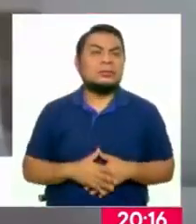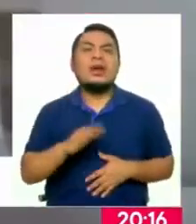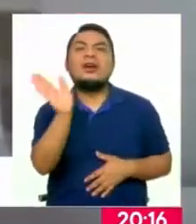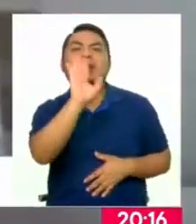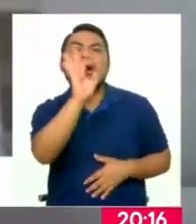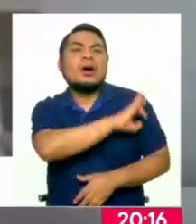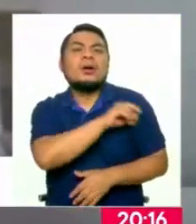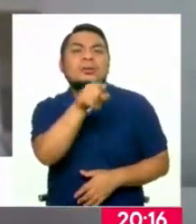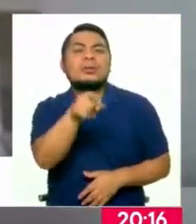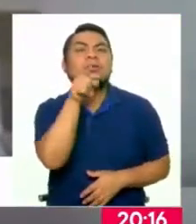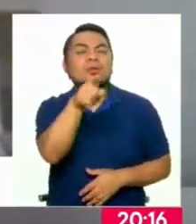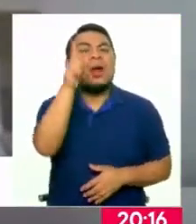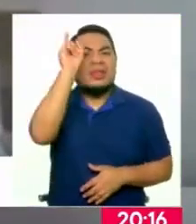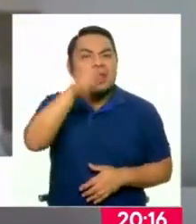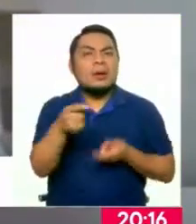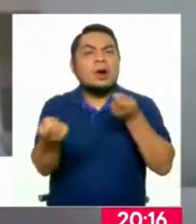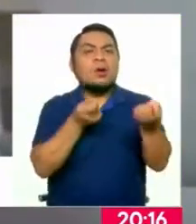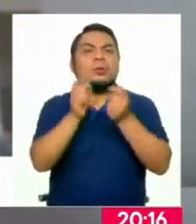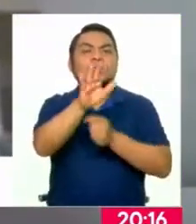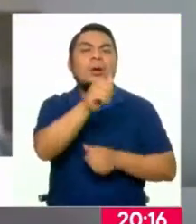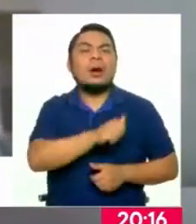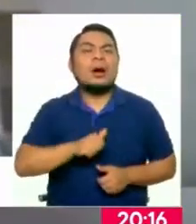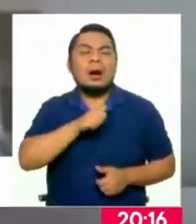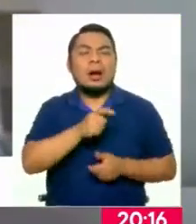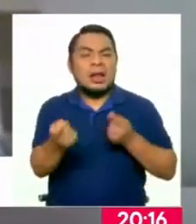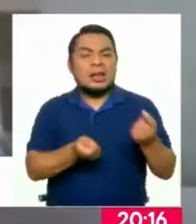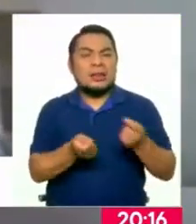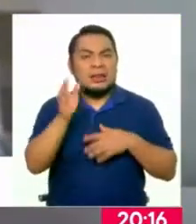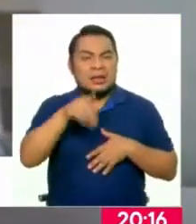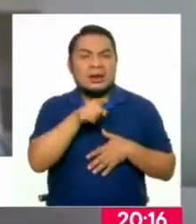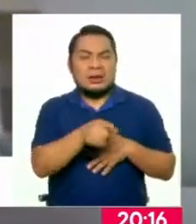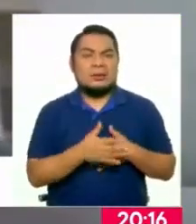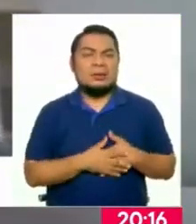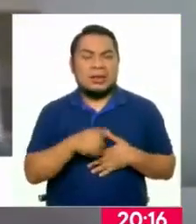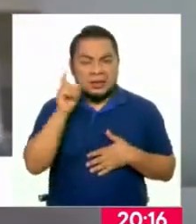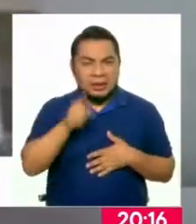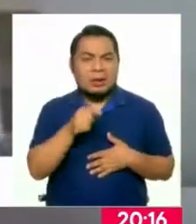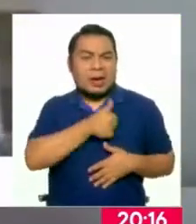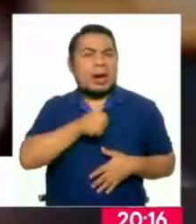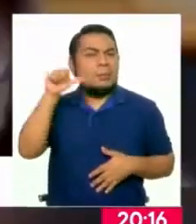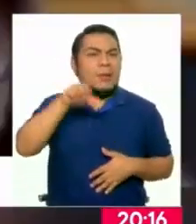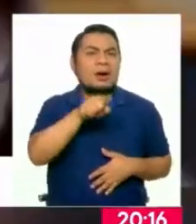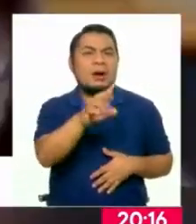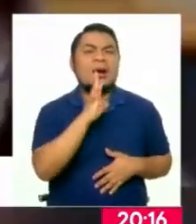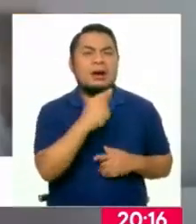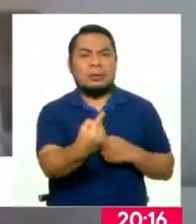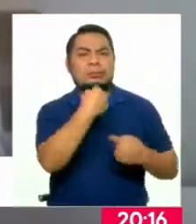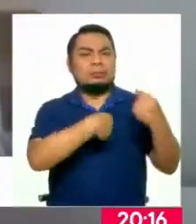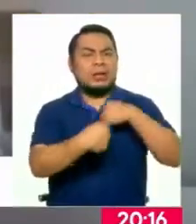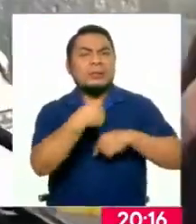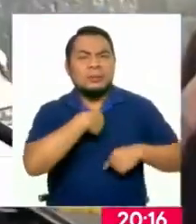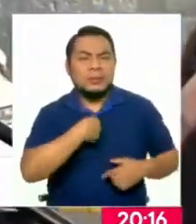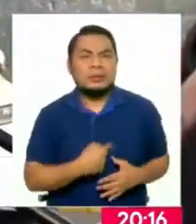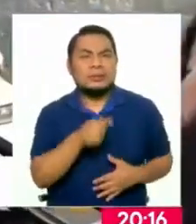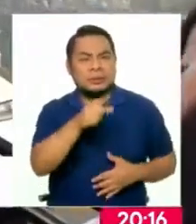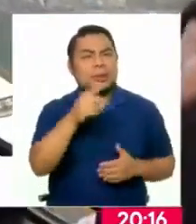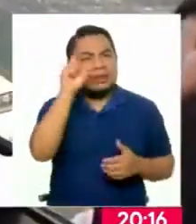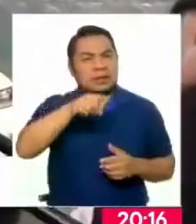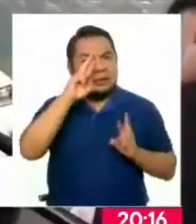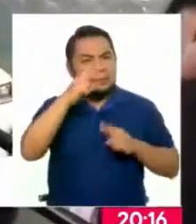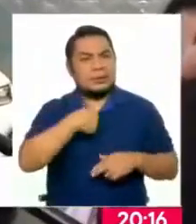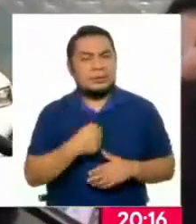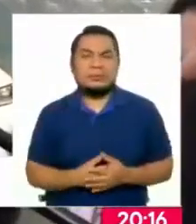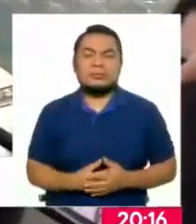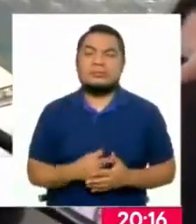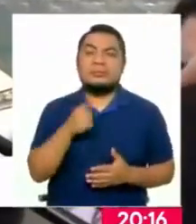señor fiscal, usted debió regular su comportamiento y su forma de actuar. Usted ha dicho más infame que yo, no.